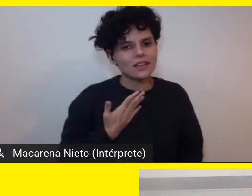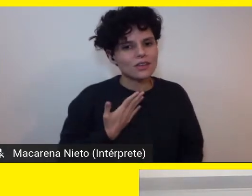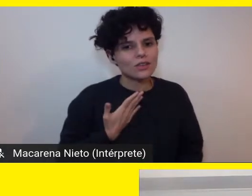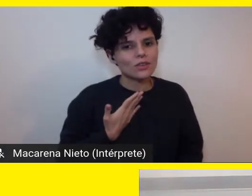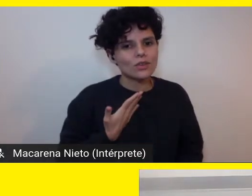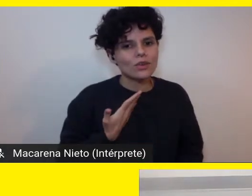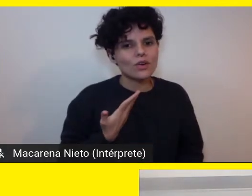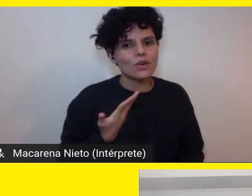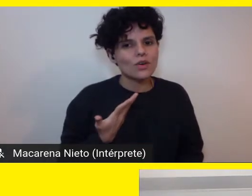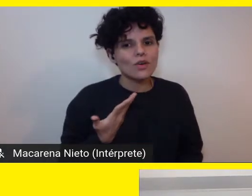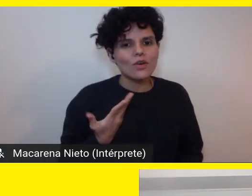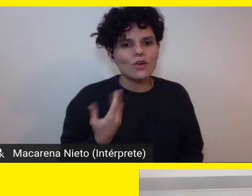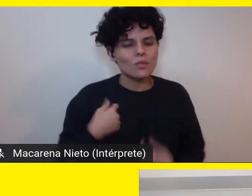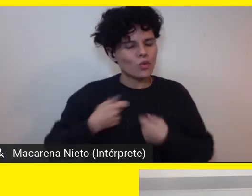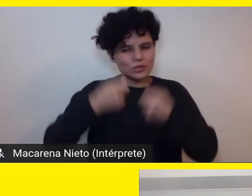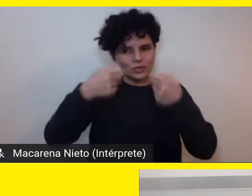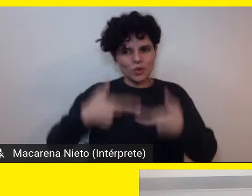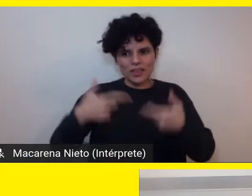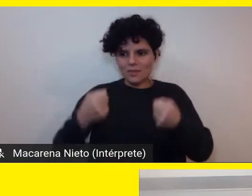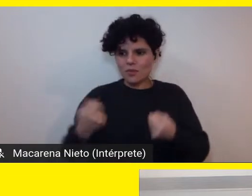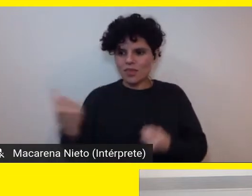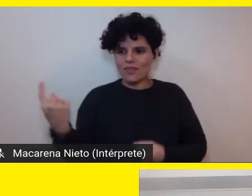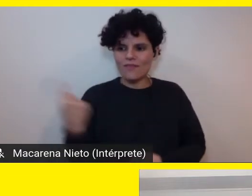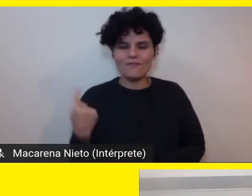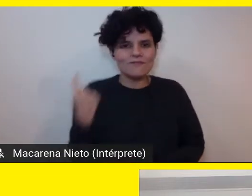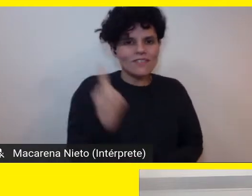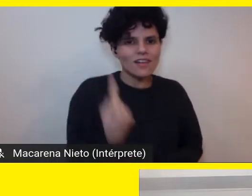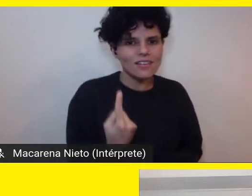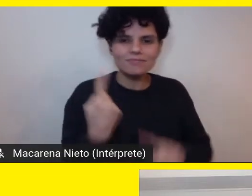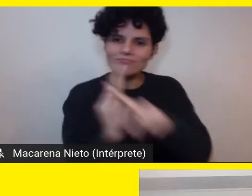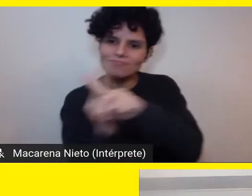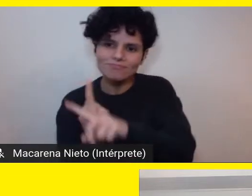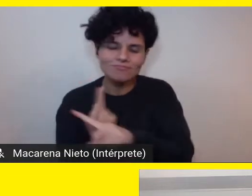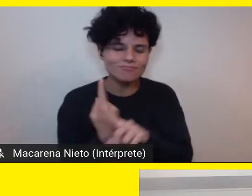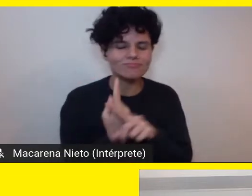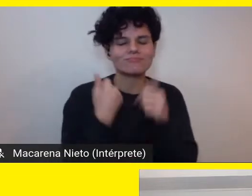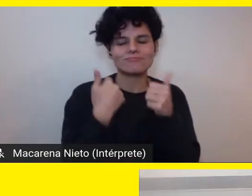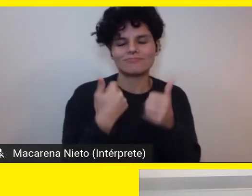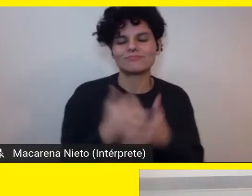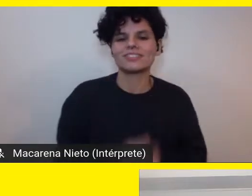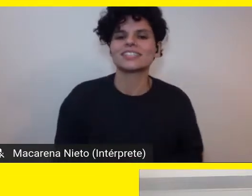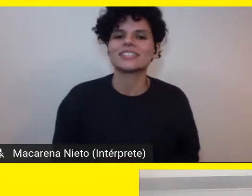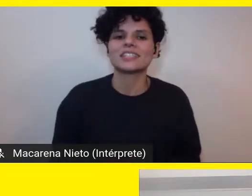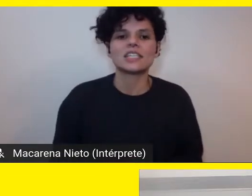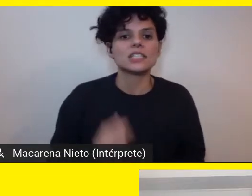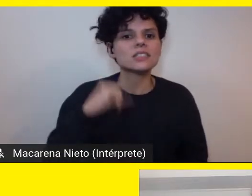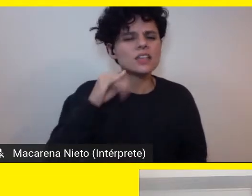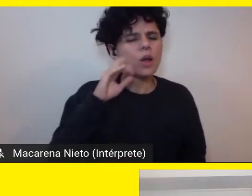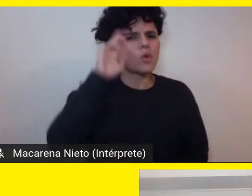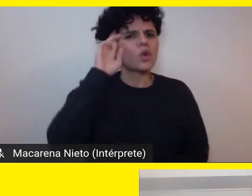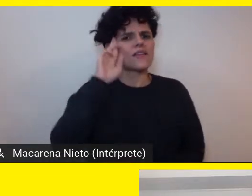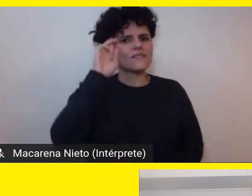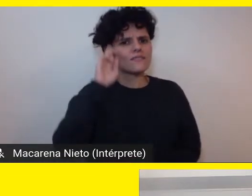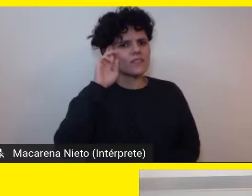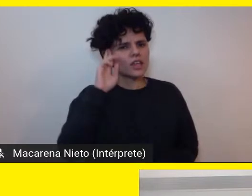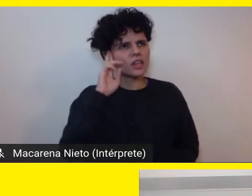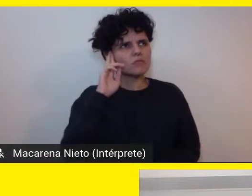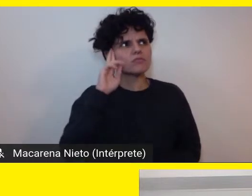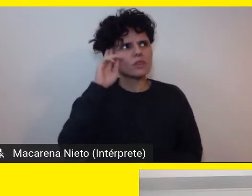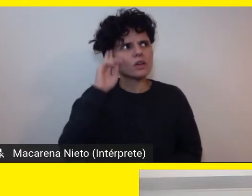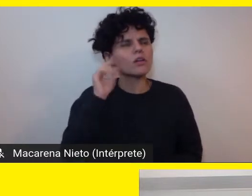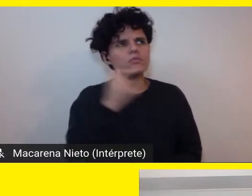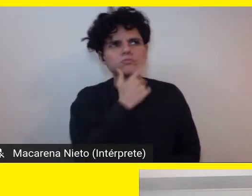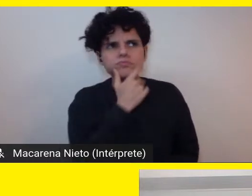compartir acá algunas reflexiones conjuntas. Me surgen varias reflexiones a propósito de la pregunta que